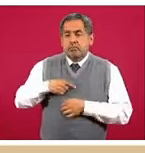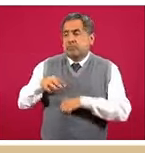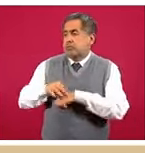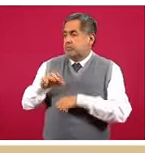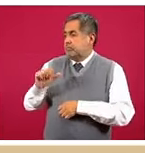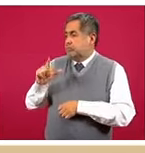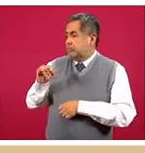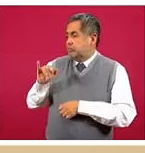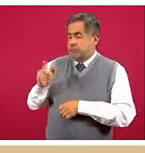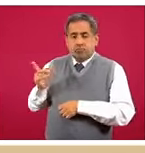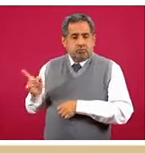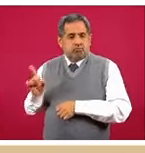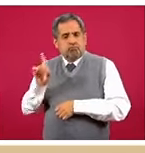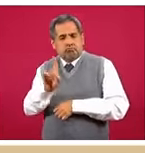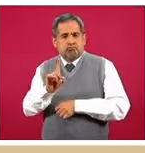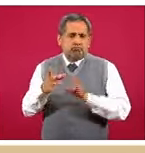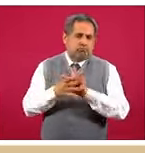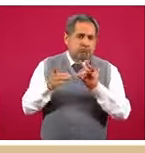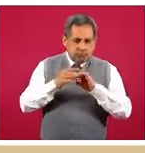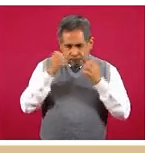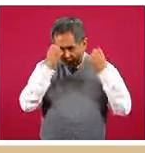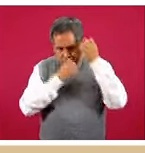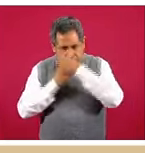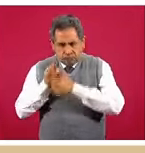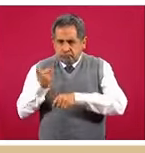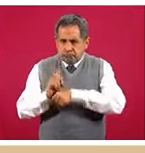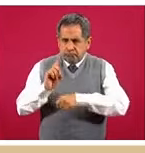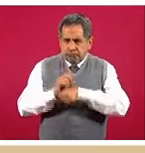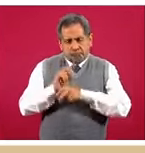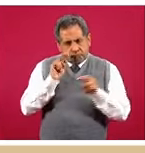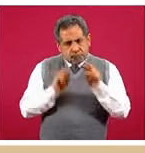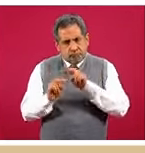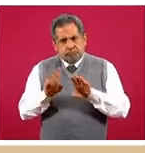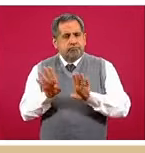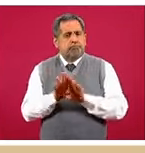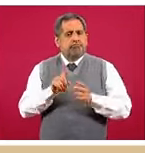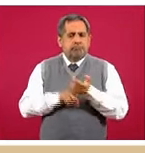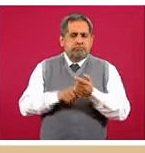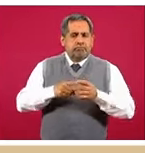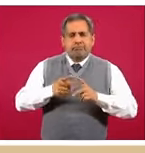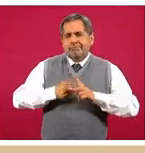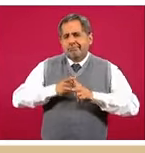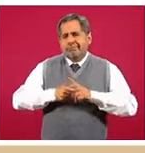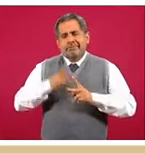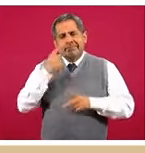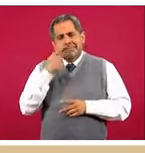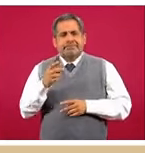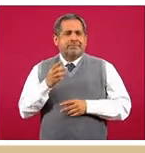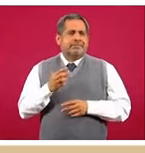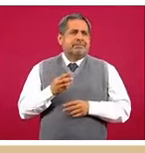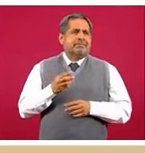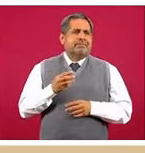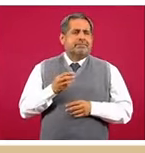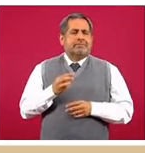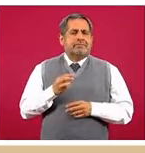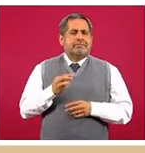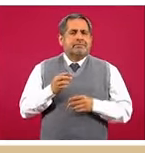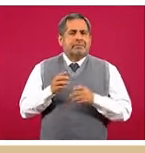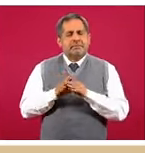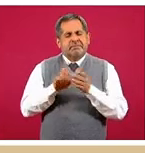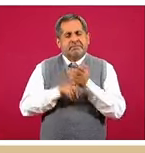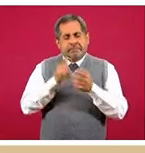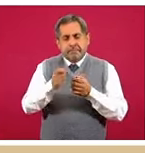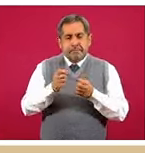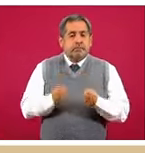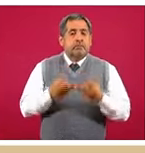Alomía, lo puede revisar todos los días y para la estimación de este riesgo